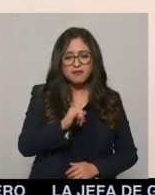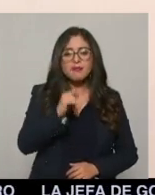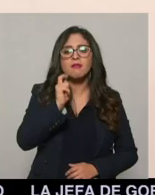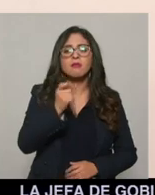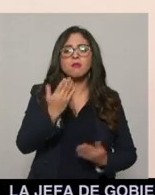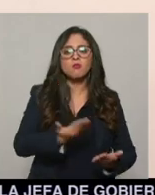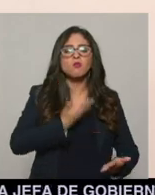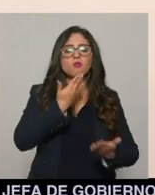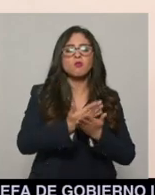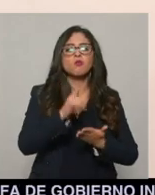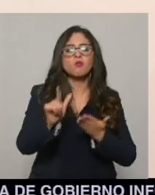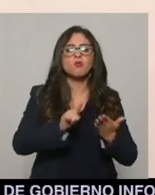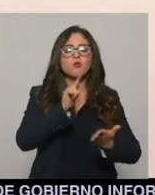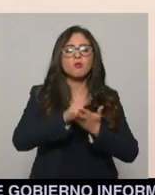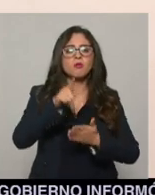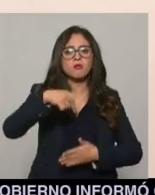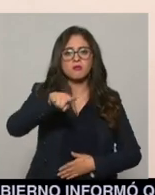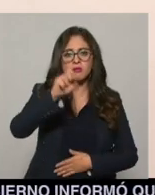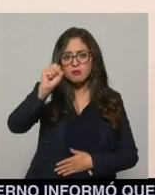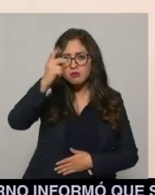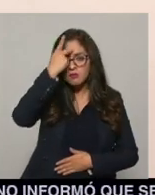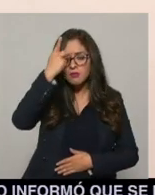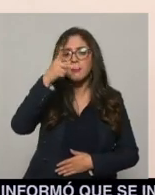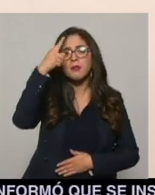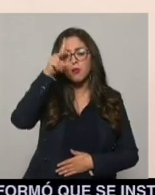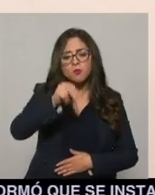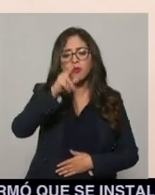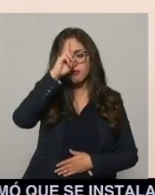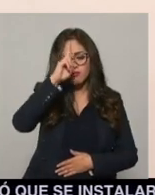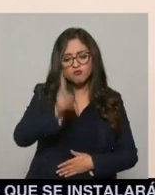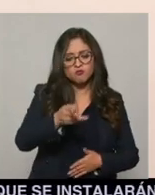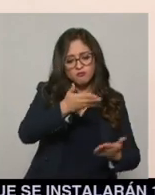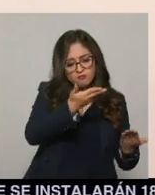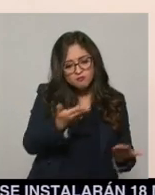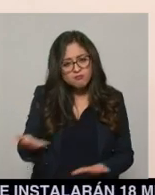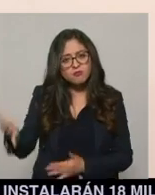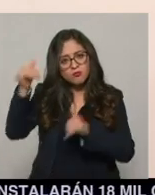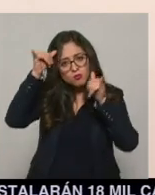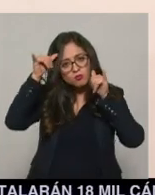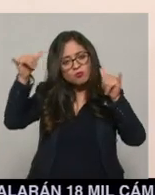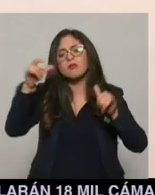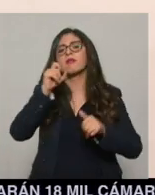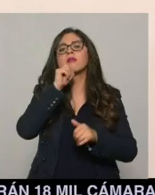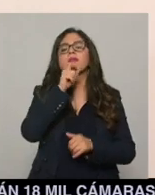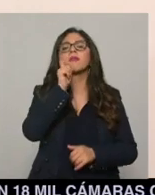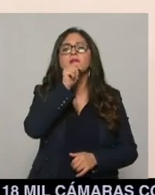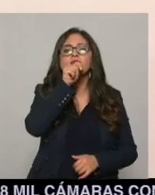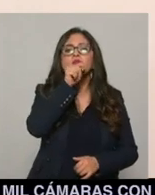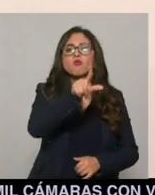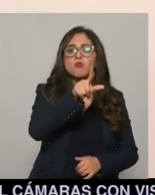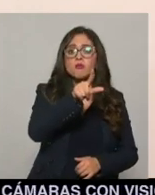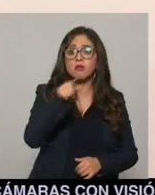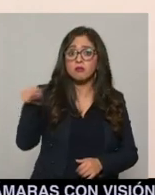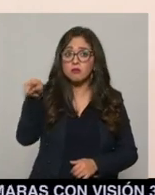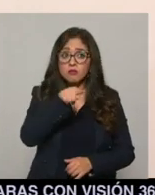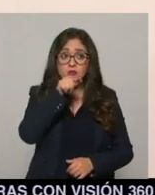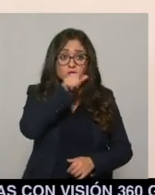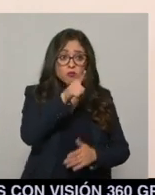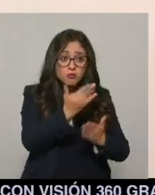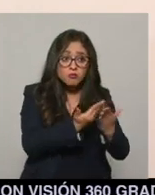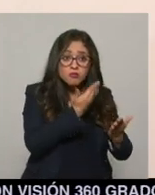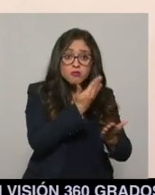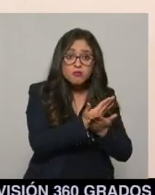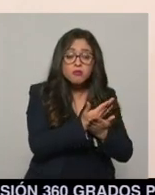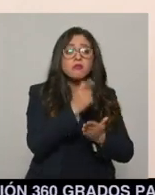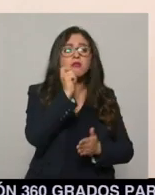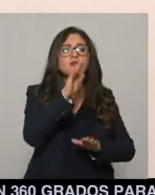el Congreso de San Luis Potosí para prohibir las corridas de toros y las peleas de gallos, y sufrió amenazas muy severas el diputado,